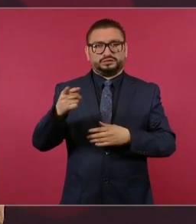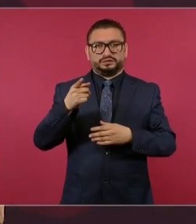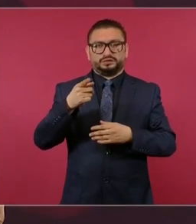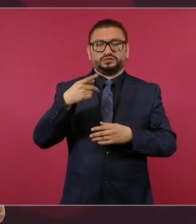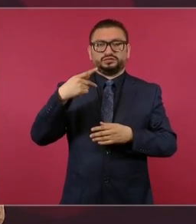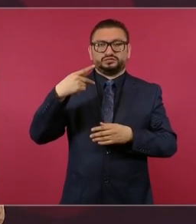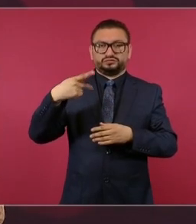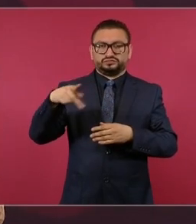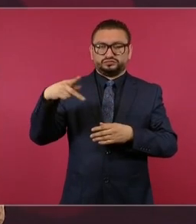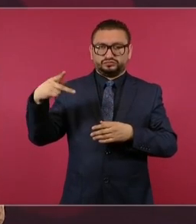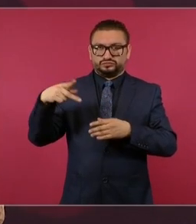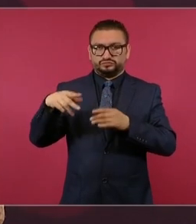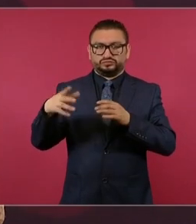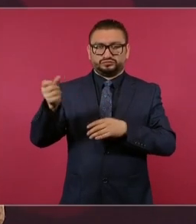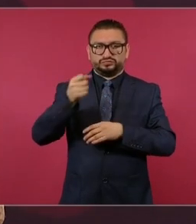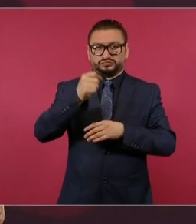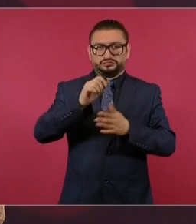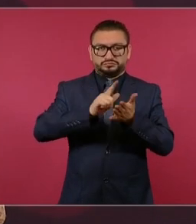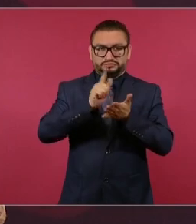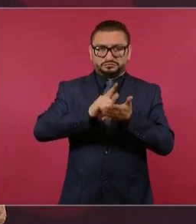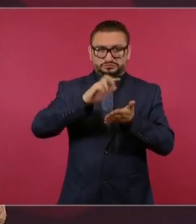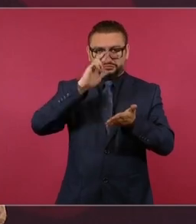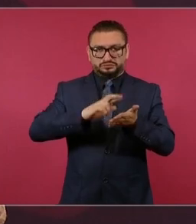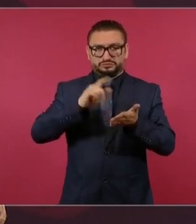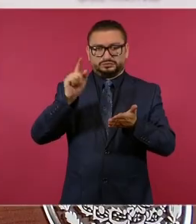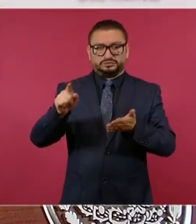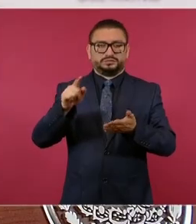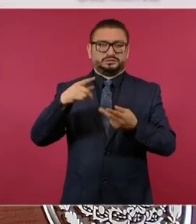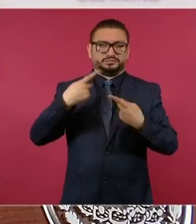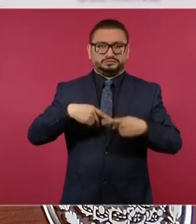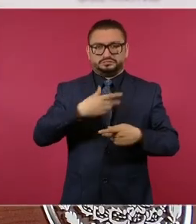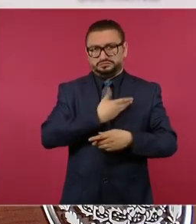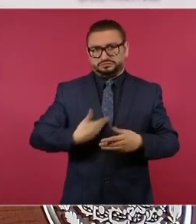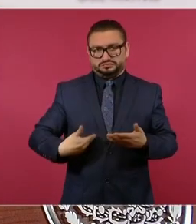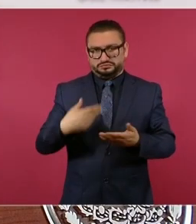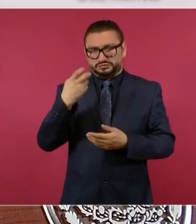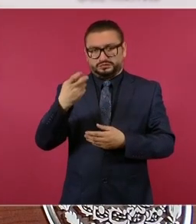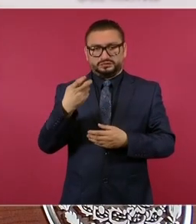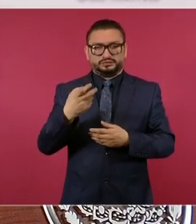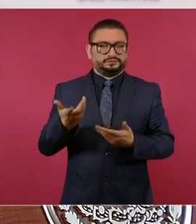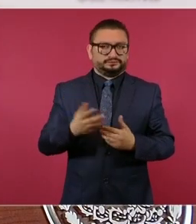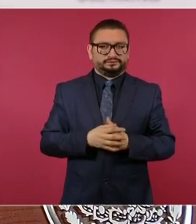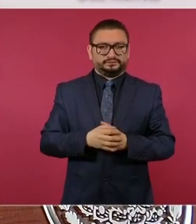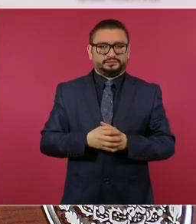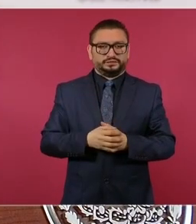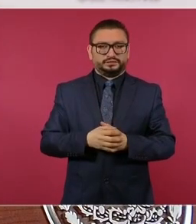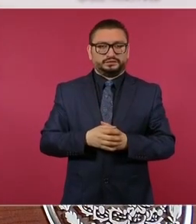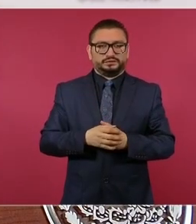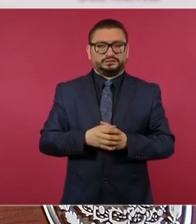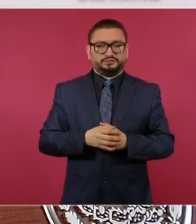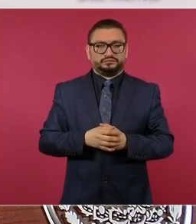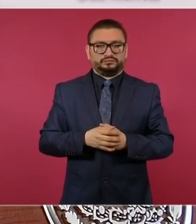la democracia, la legalidad, aun cuando esto pues afecta